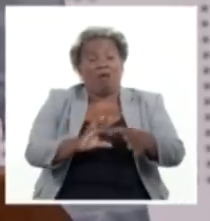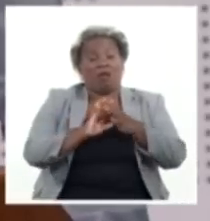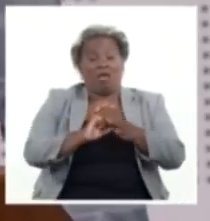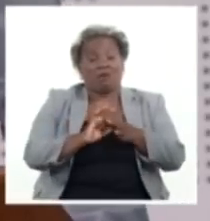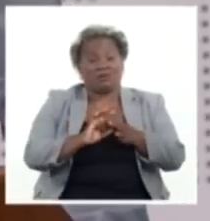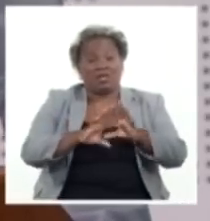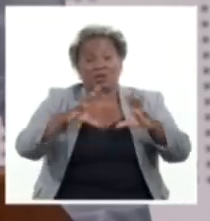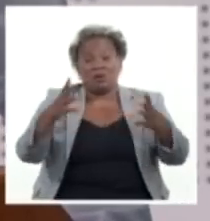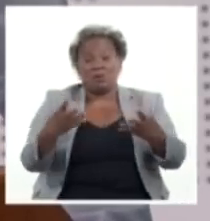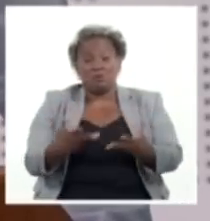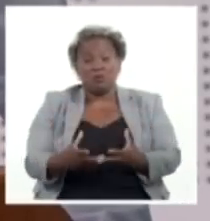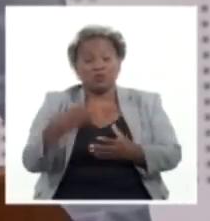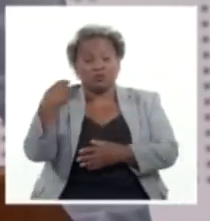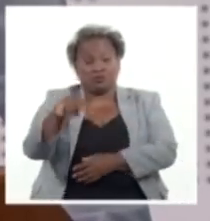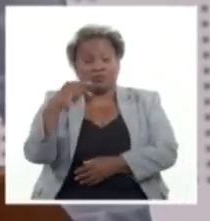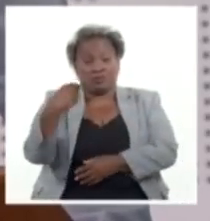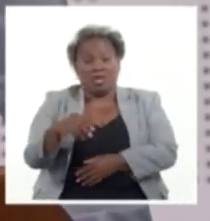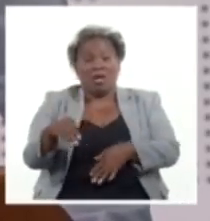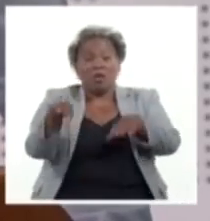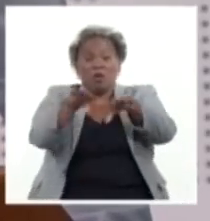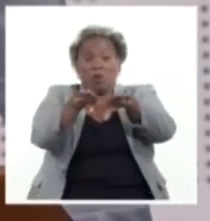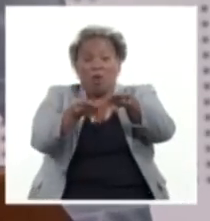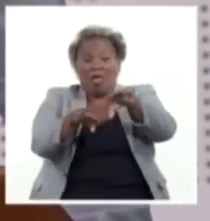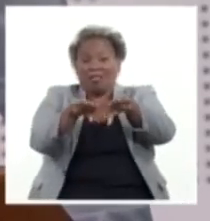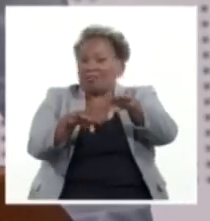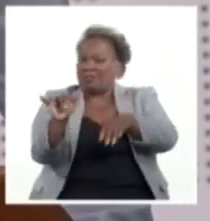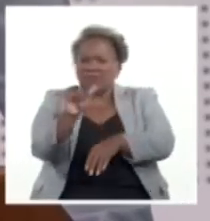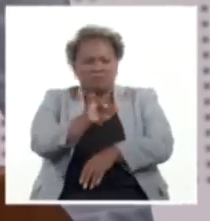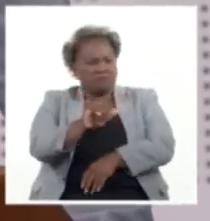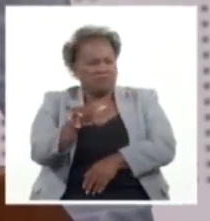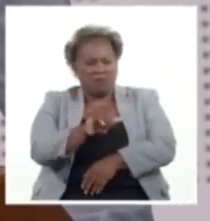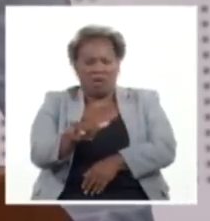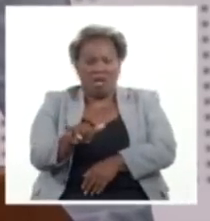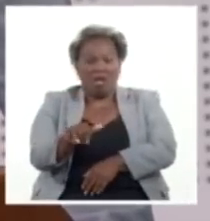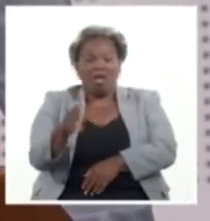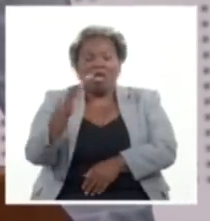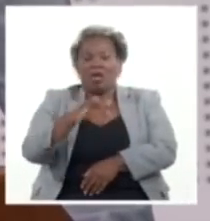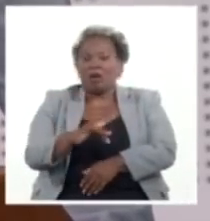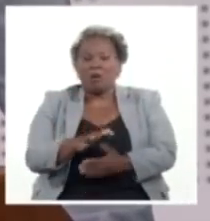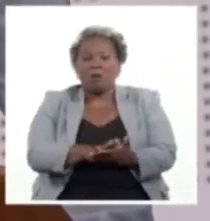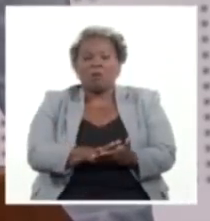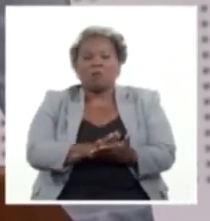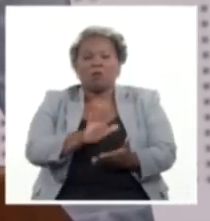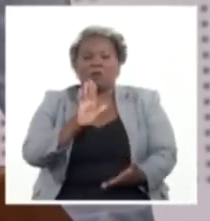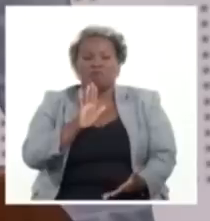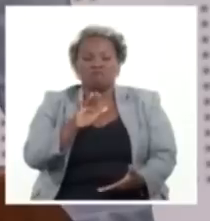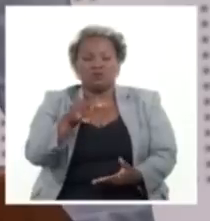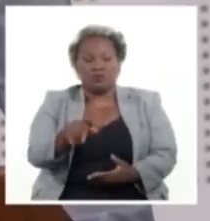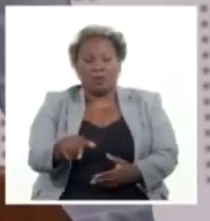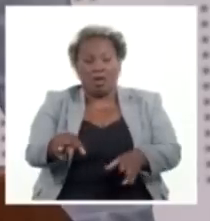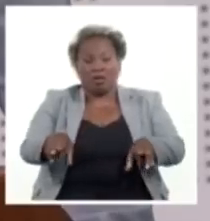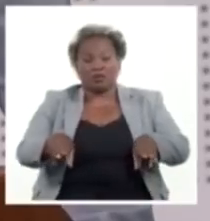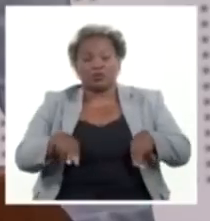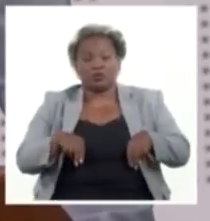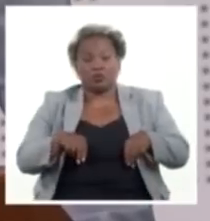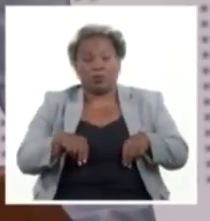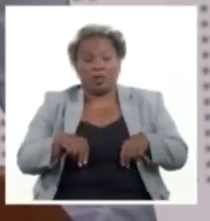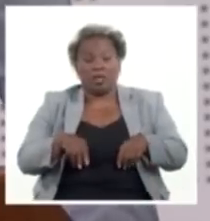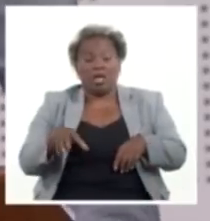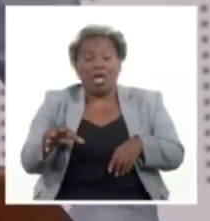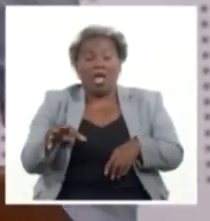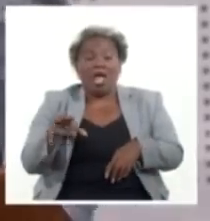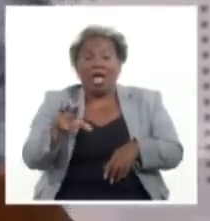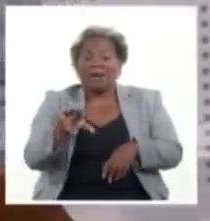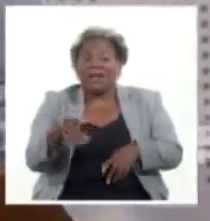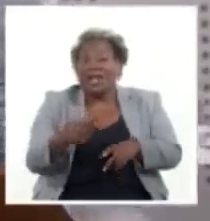castigado por crecientes desigualdades, por la ausencia de compromiso real para hacer frente a las amenazas contra el medio